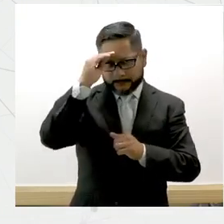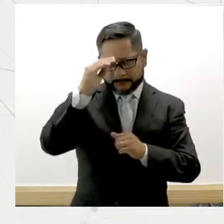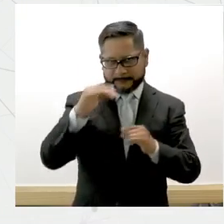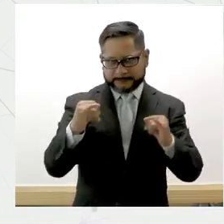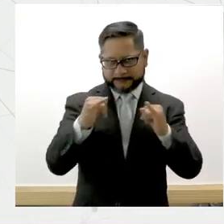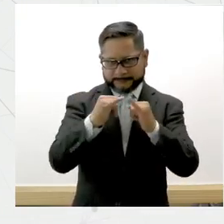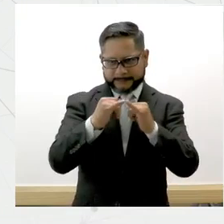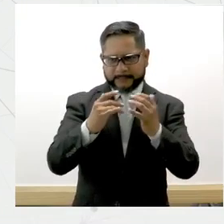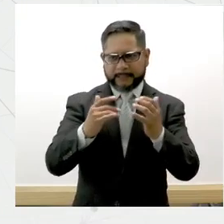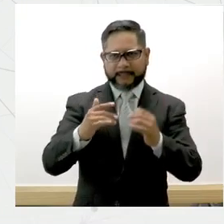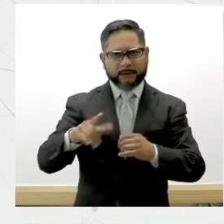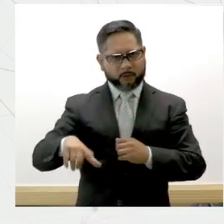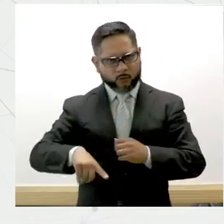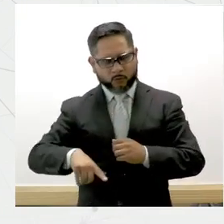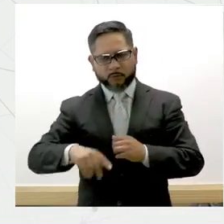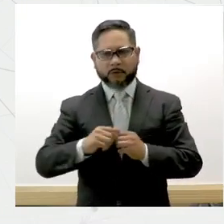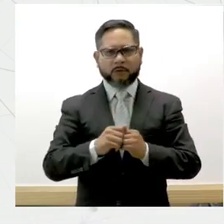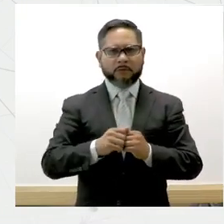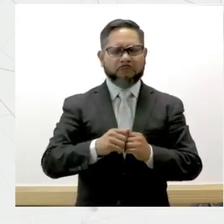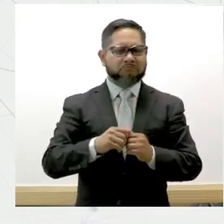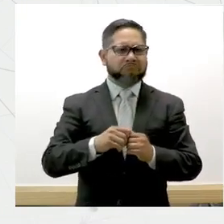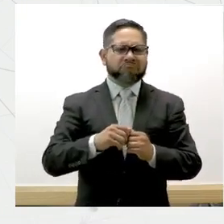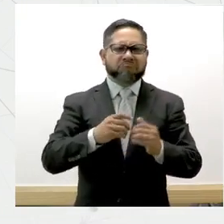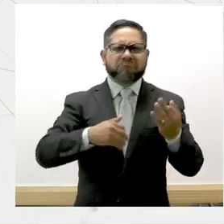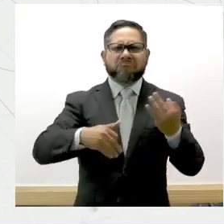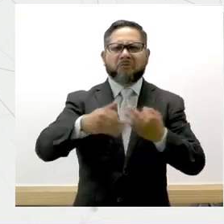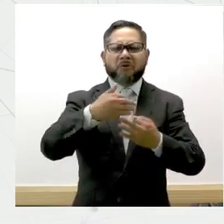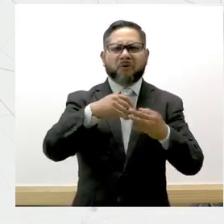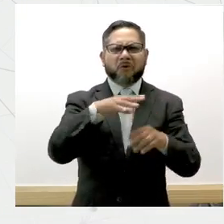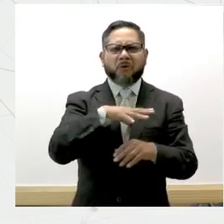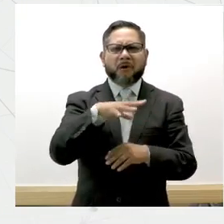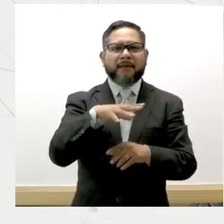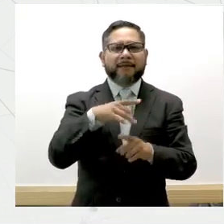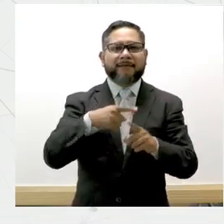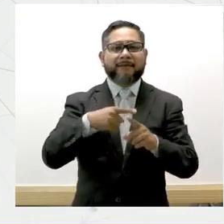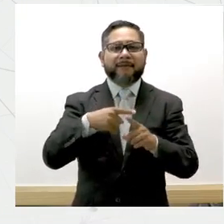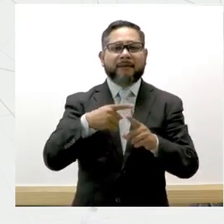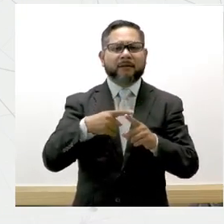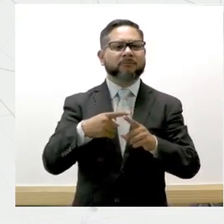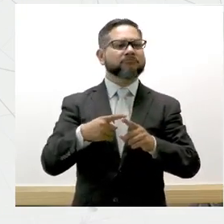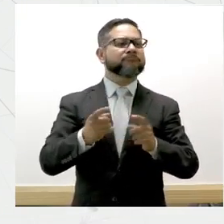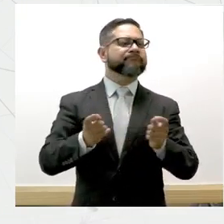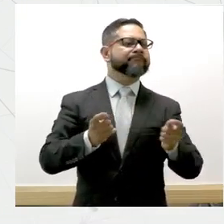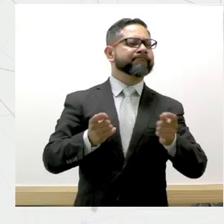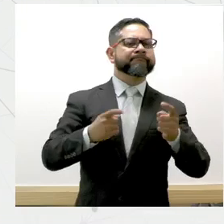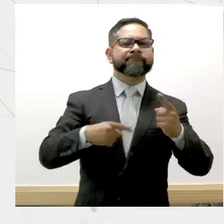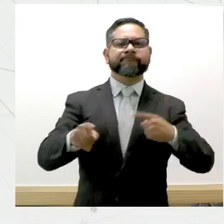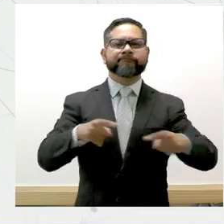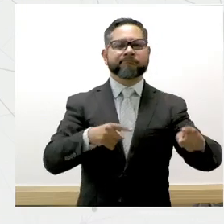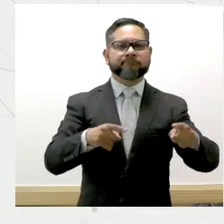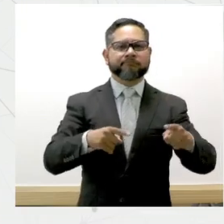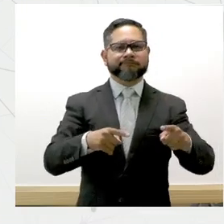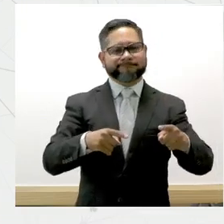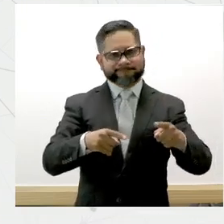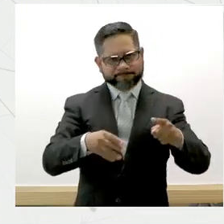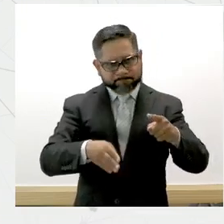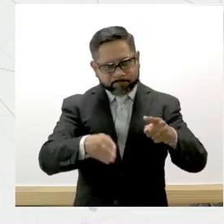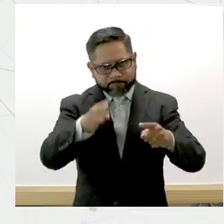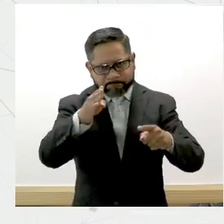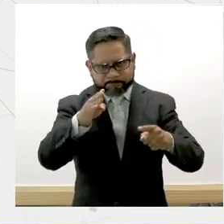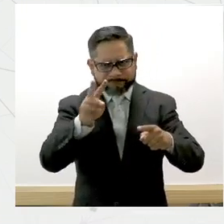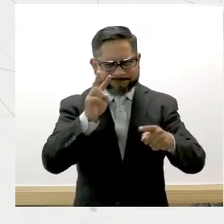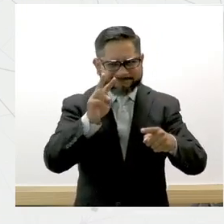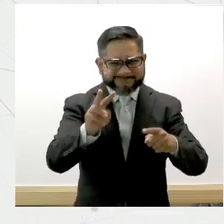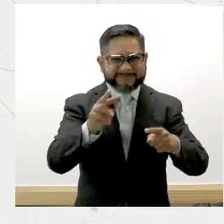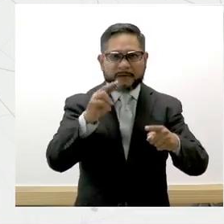gobierno, pensemos a nivel general. ¿Quién está pilotando? Porque está claro que estamos yendo un camino a una velocidad vertiginosa,